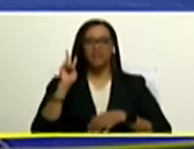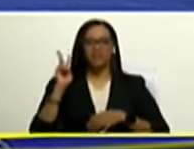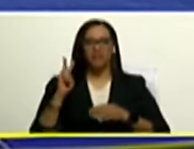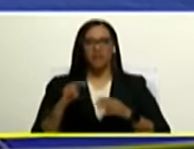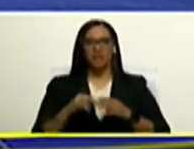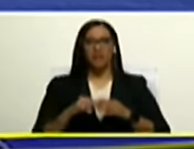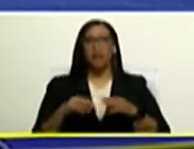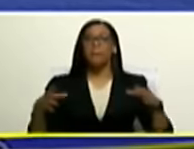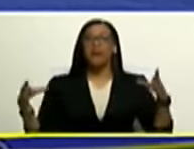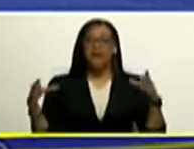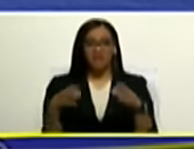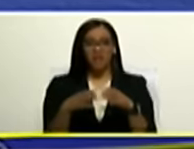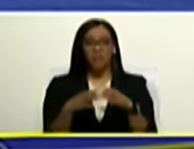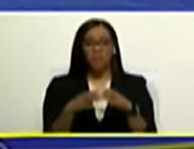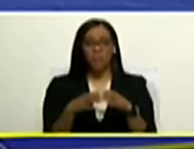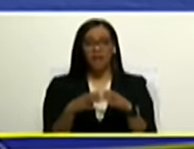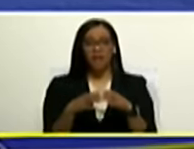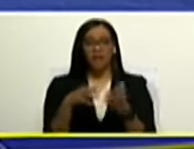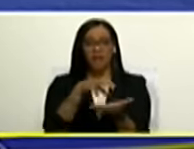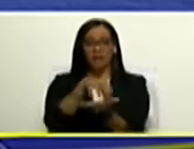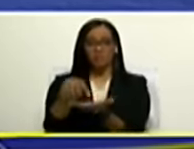para agrupar las provincias